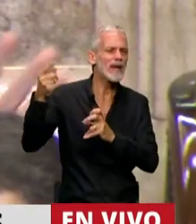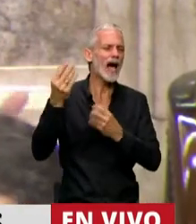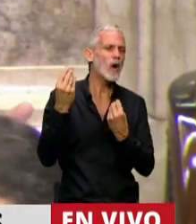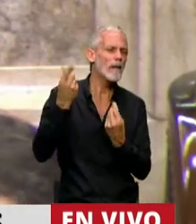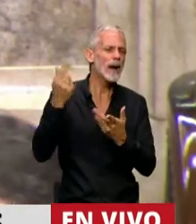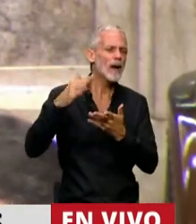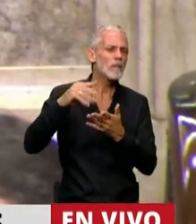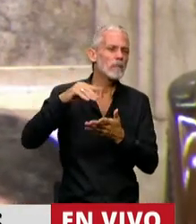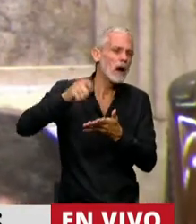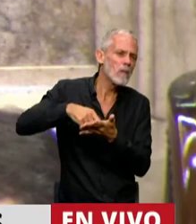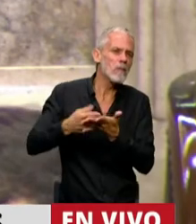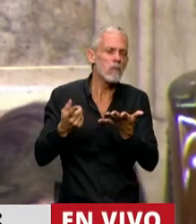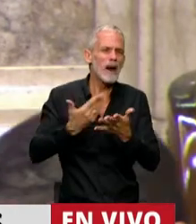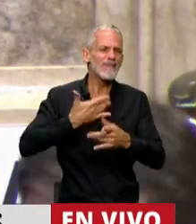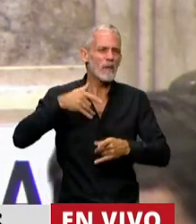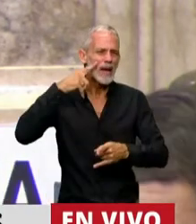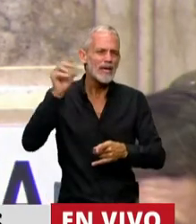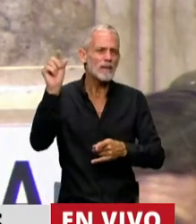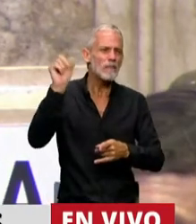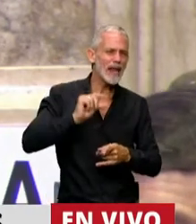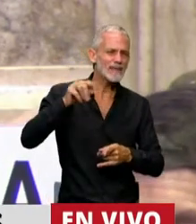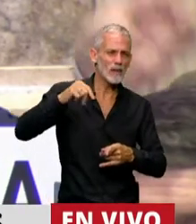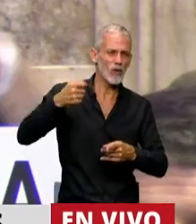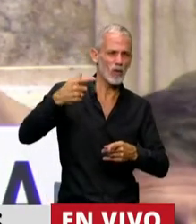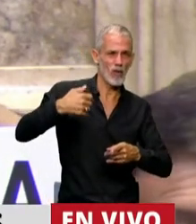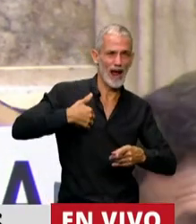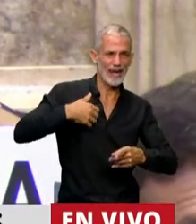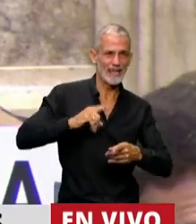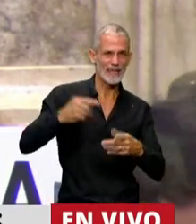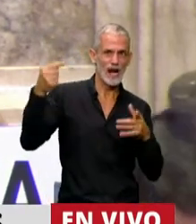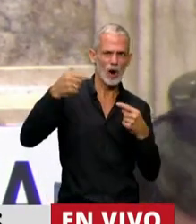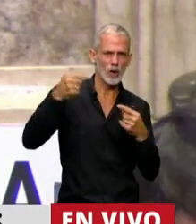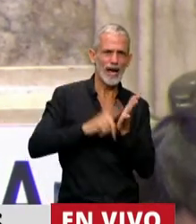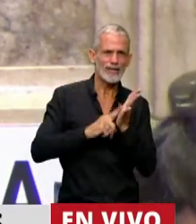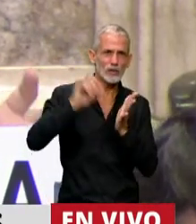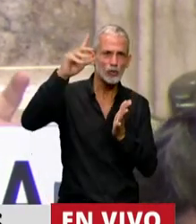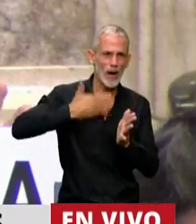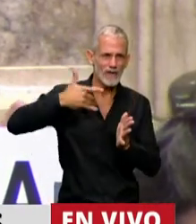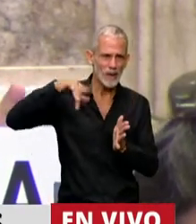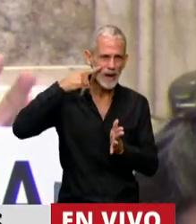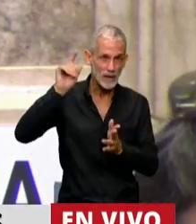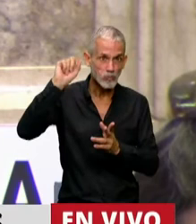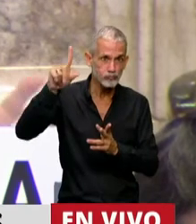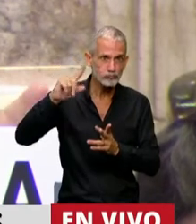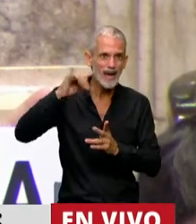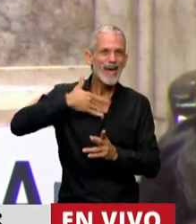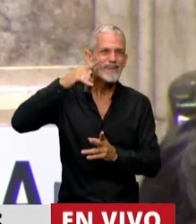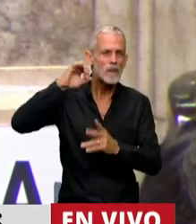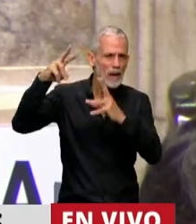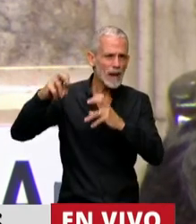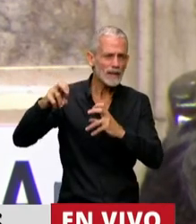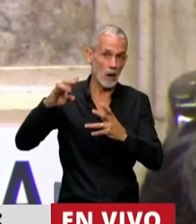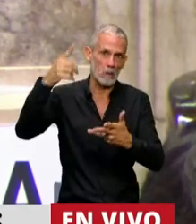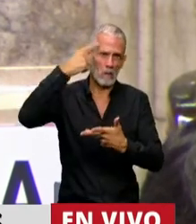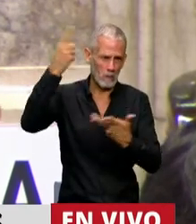la posibilidad de investigar si ese crédito que le dio a la Argentina, que va en contra de su propio estatuto, lo va a investigar. Bueno, realmente no creemos en los